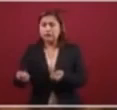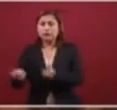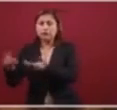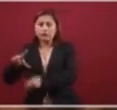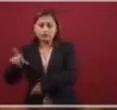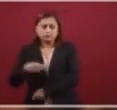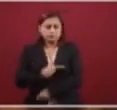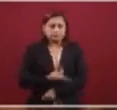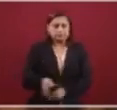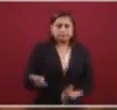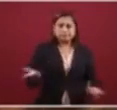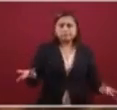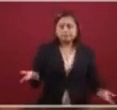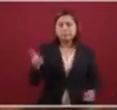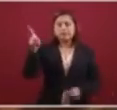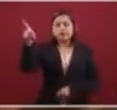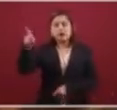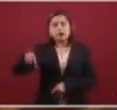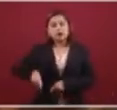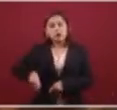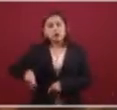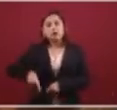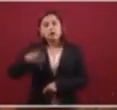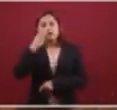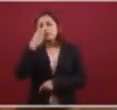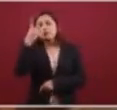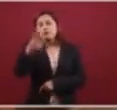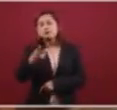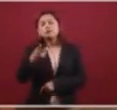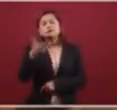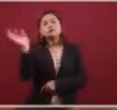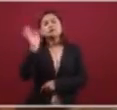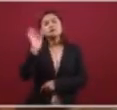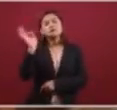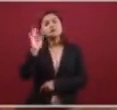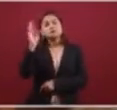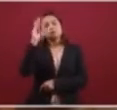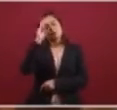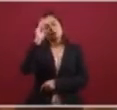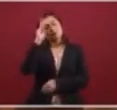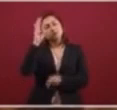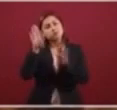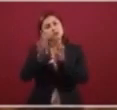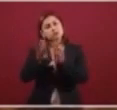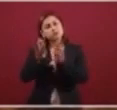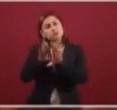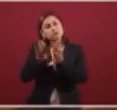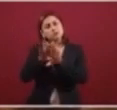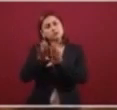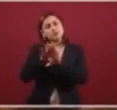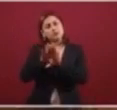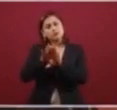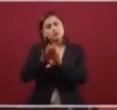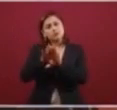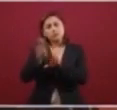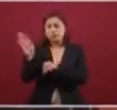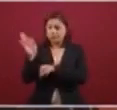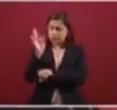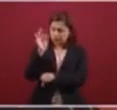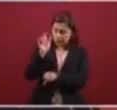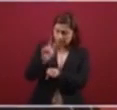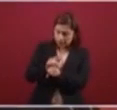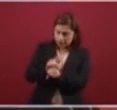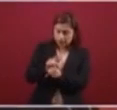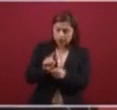gobierno del estado que se va a buscar la expropiación a través de este de una partida está entre federación